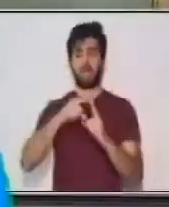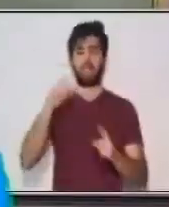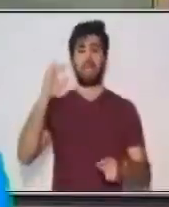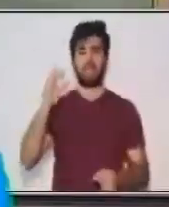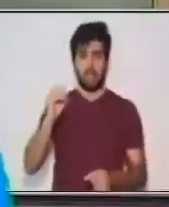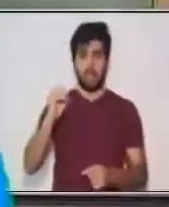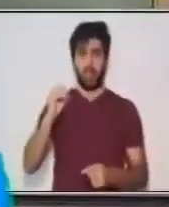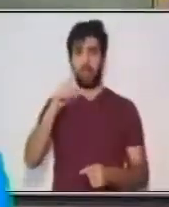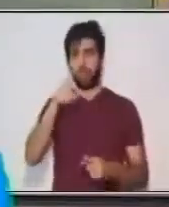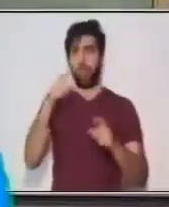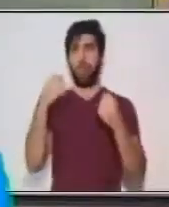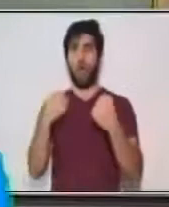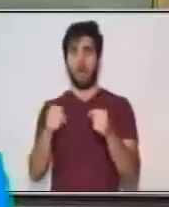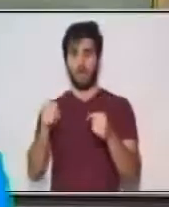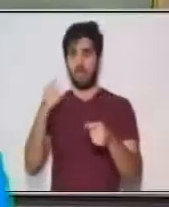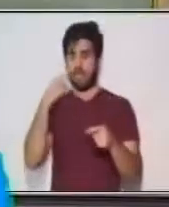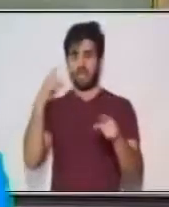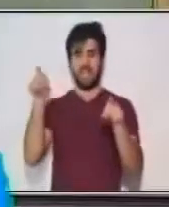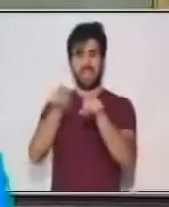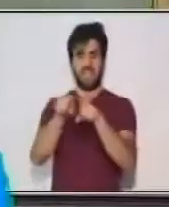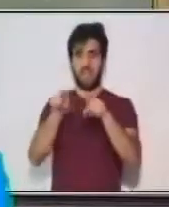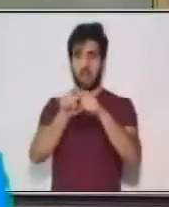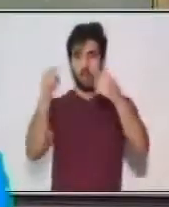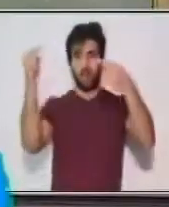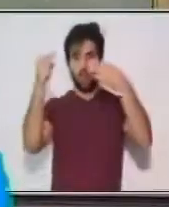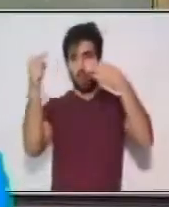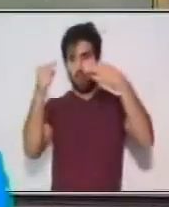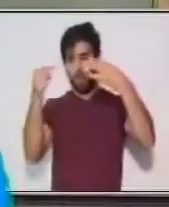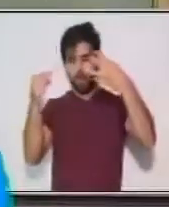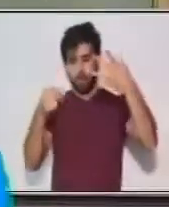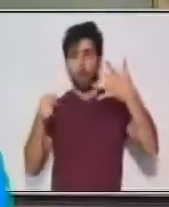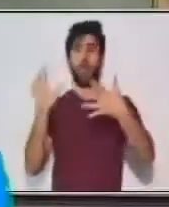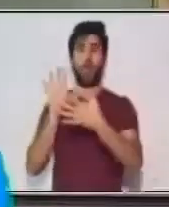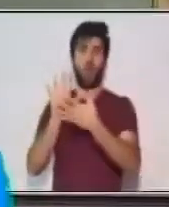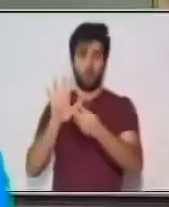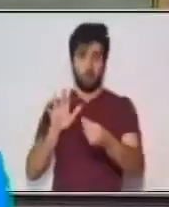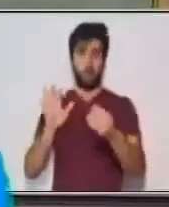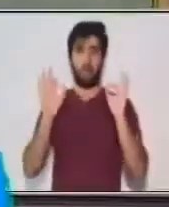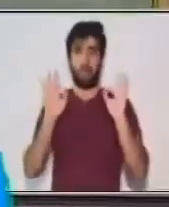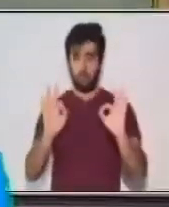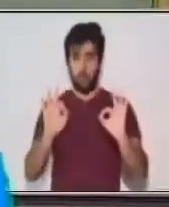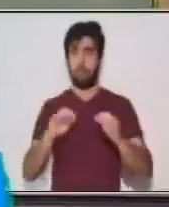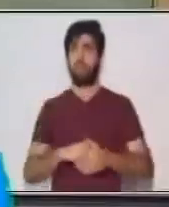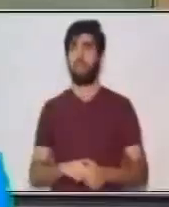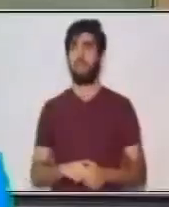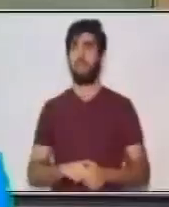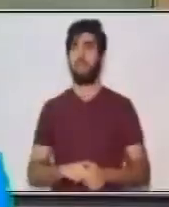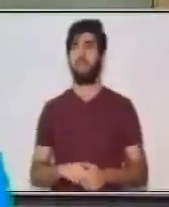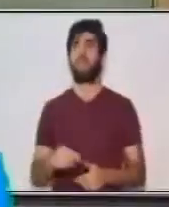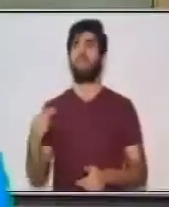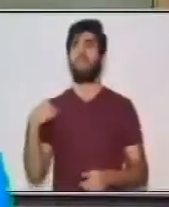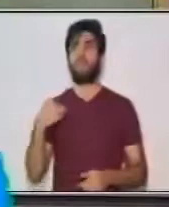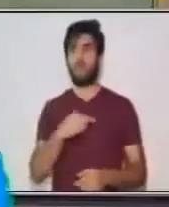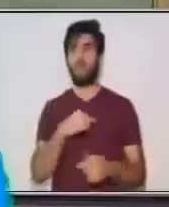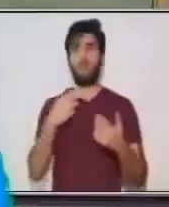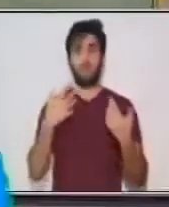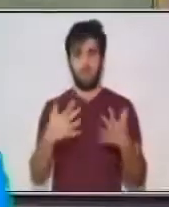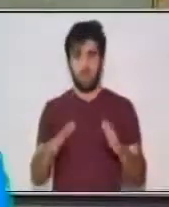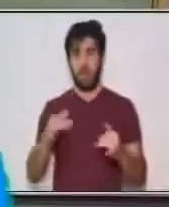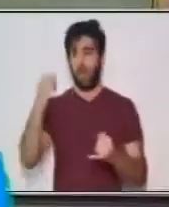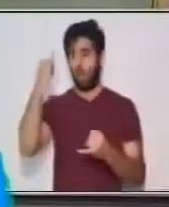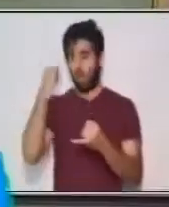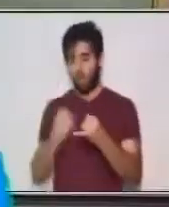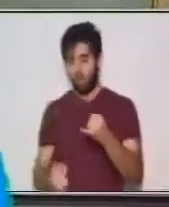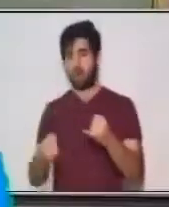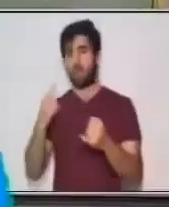Haciendo y siguiendo este patrón numérico. Muy bien. Y nos vamos al último